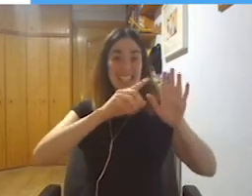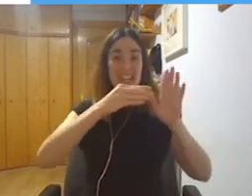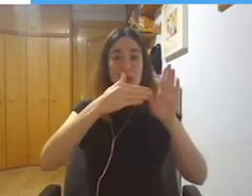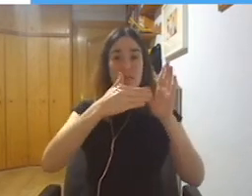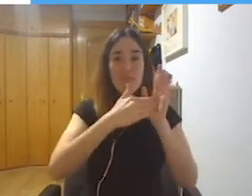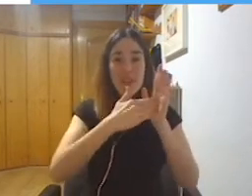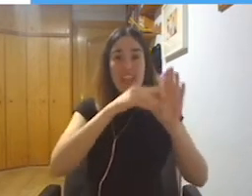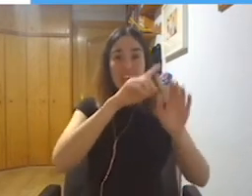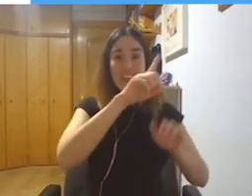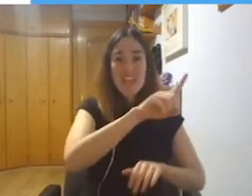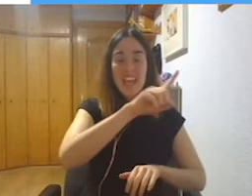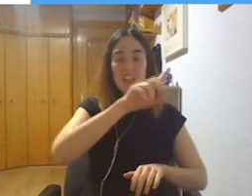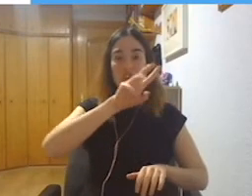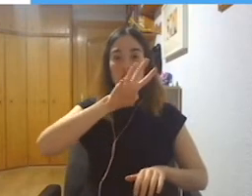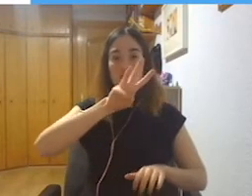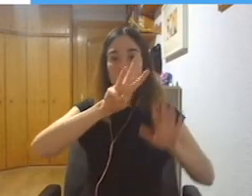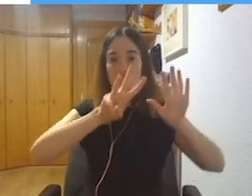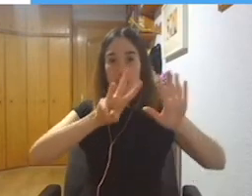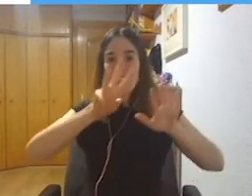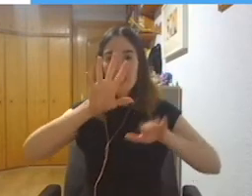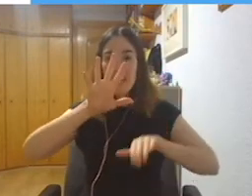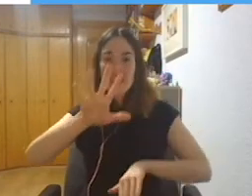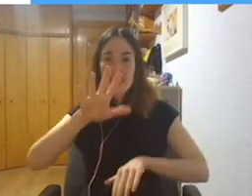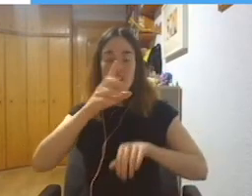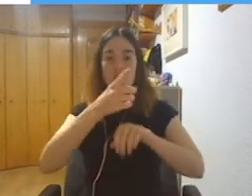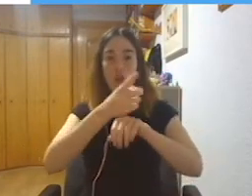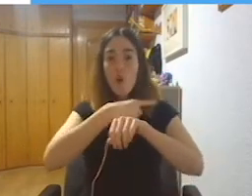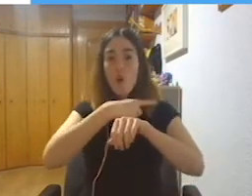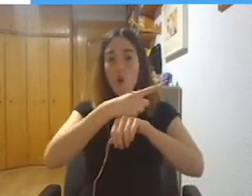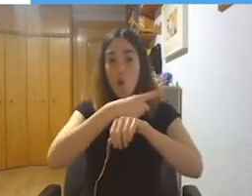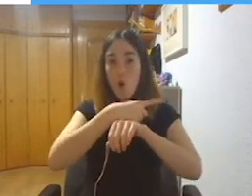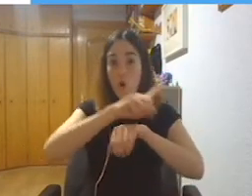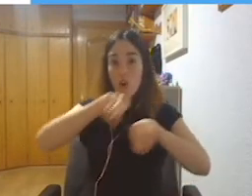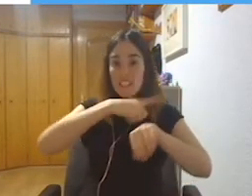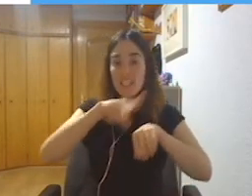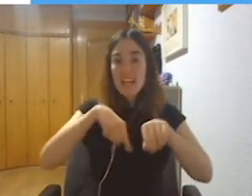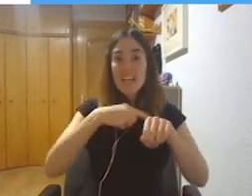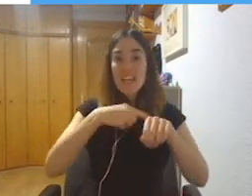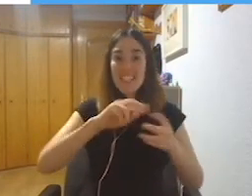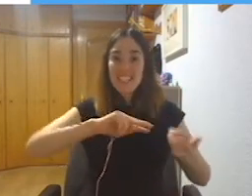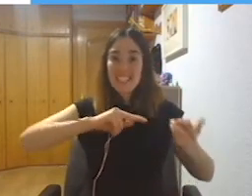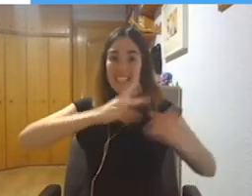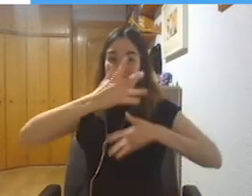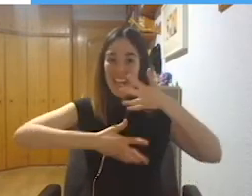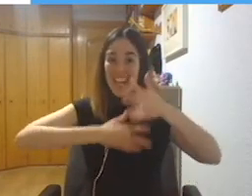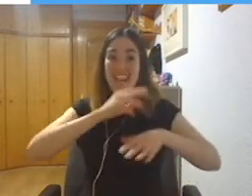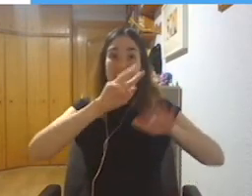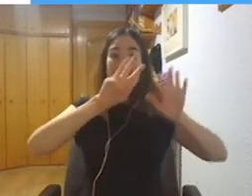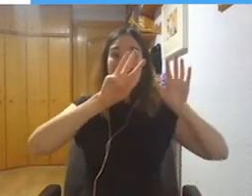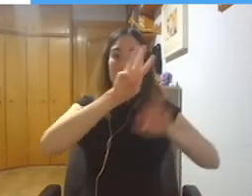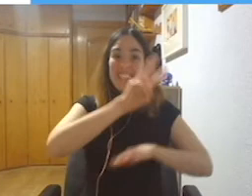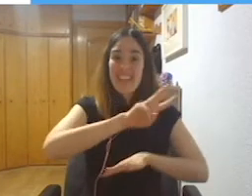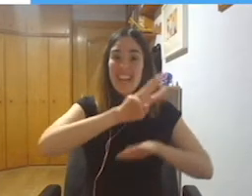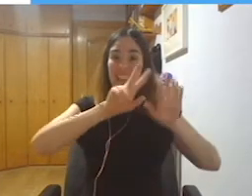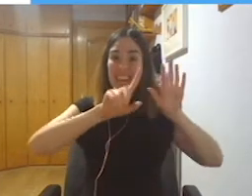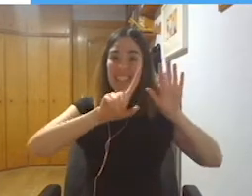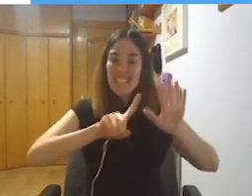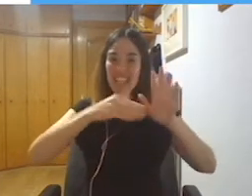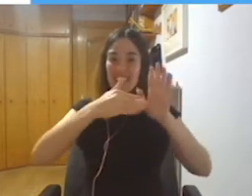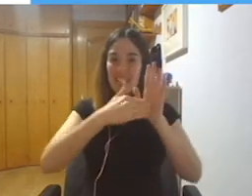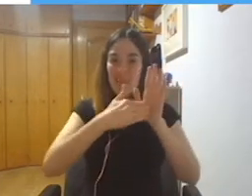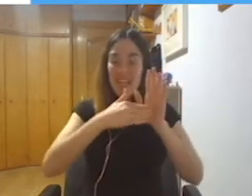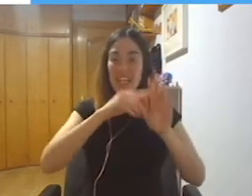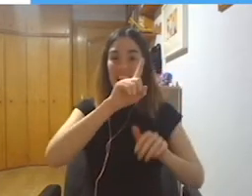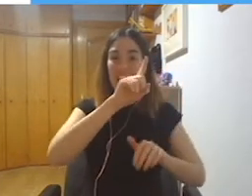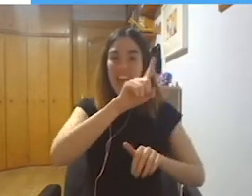36.185 horas de televisión signadas que hubo en noviembre, lo dicho, 36.100 más o